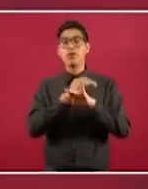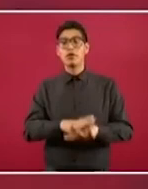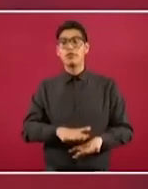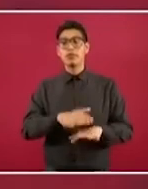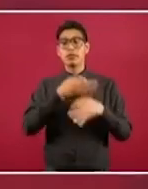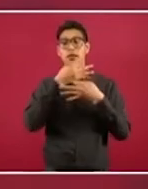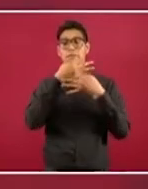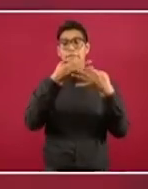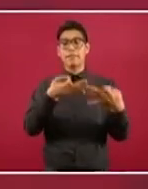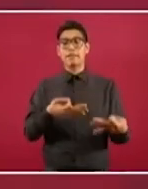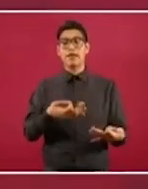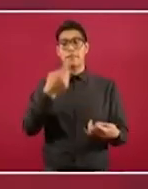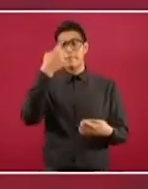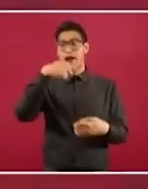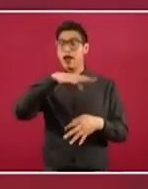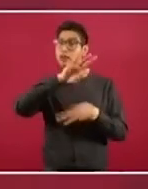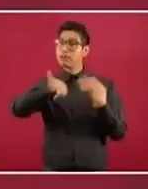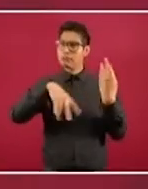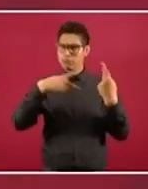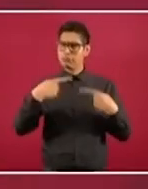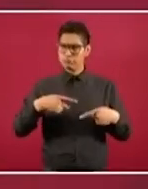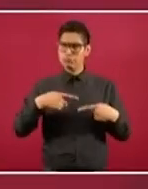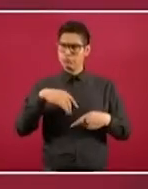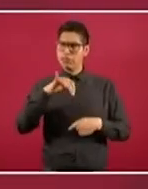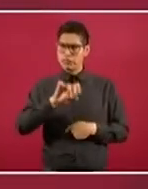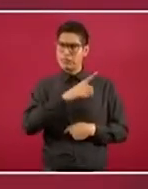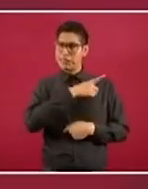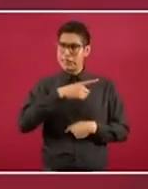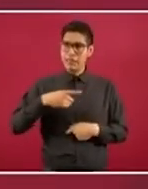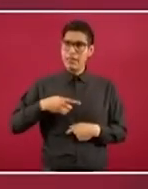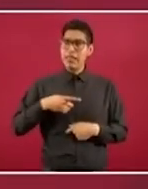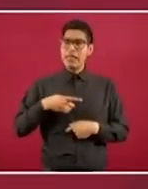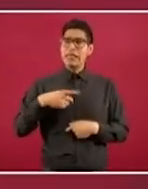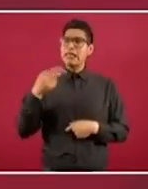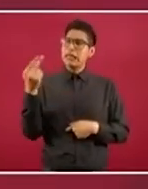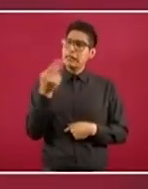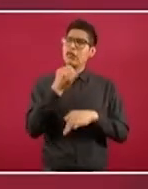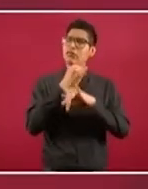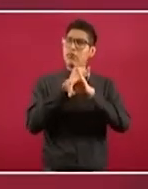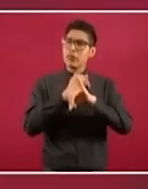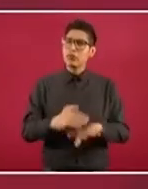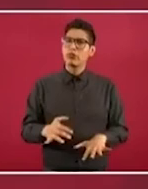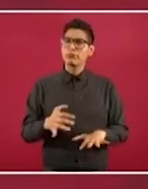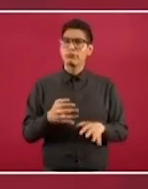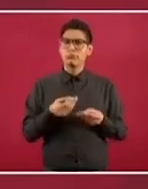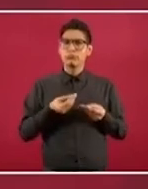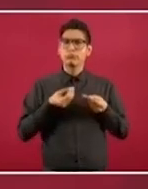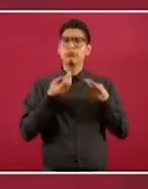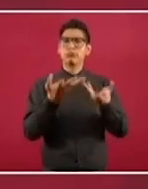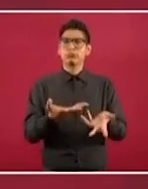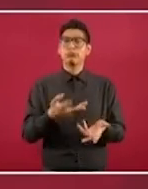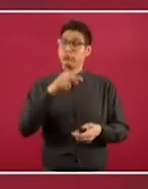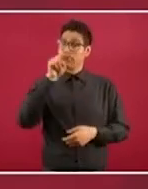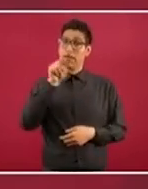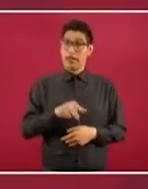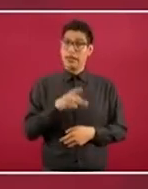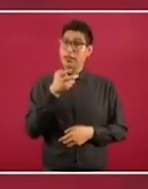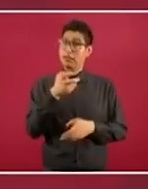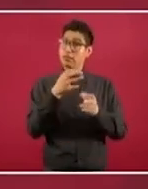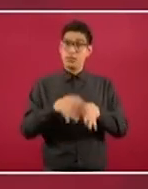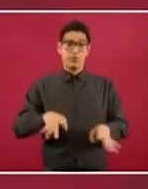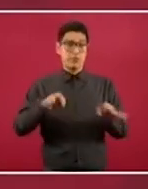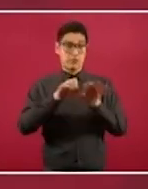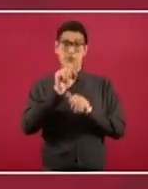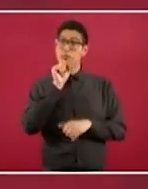diga a los medios. La transparencia en una pandemia es crítica, es fundamental, y eso es lo que ha